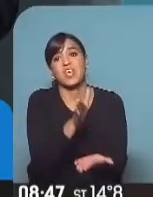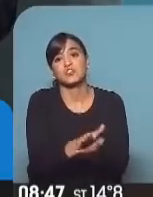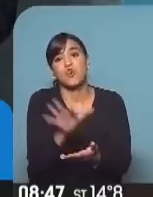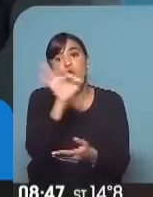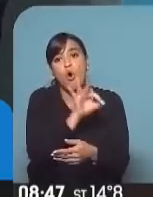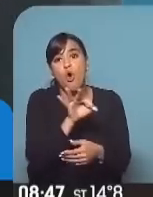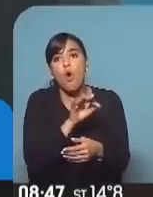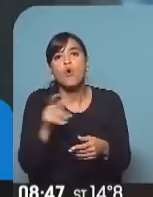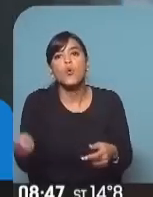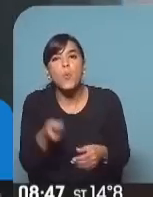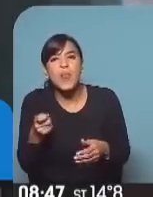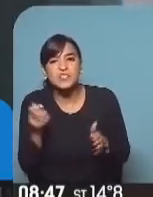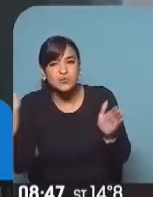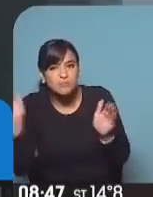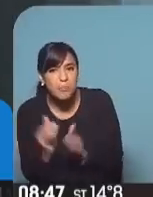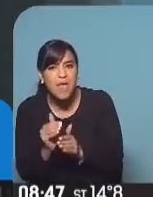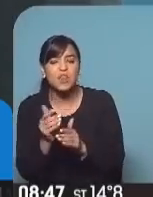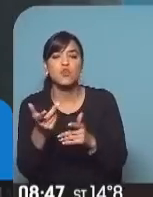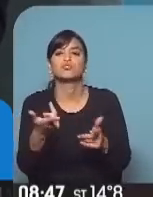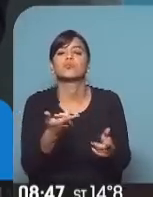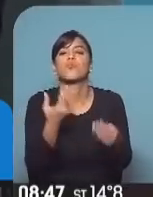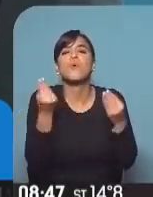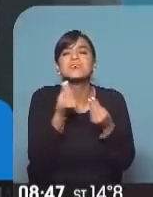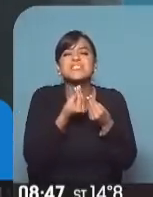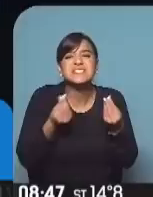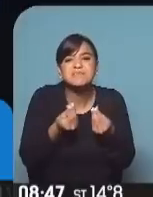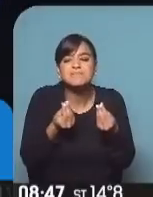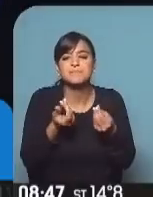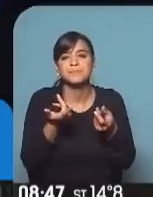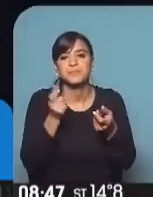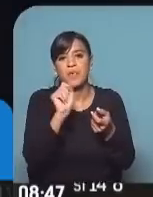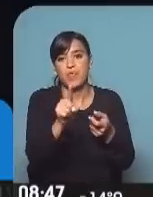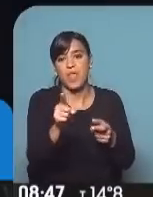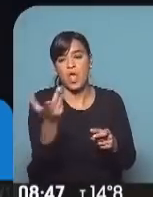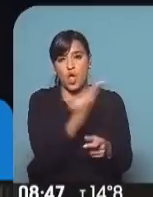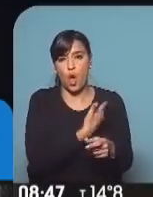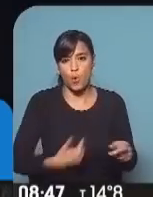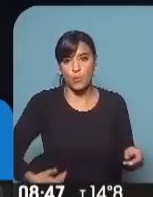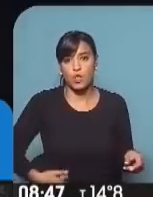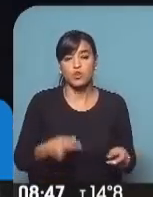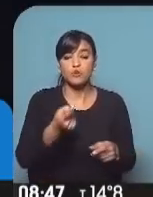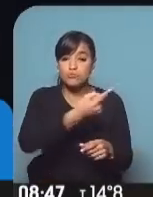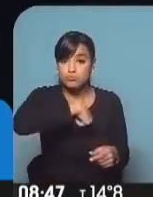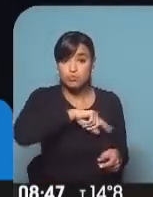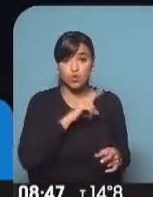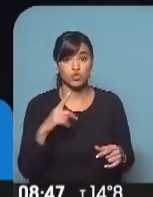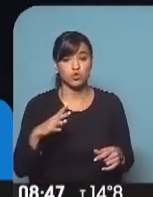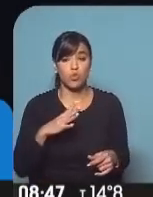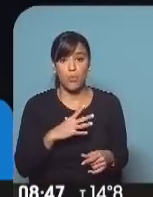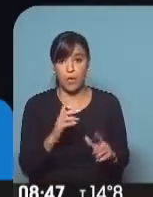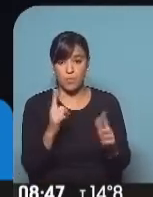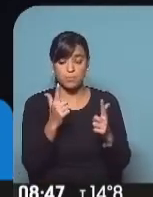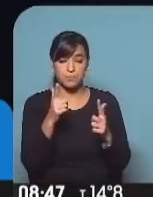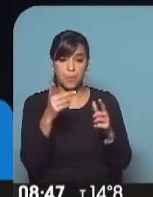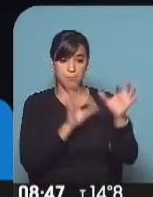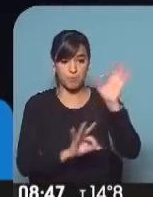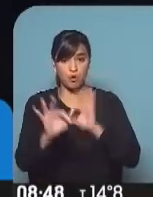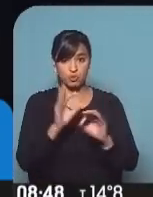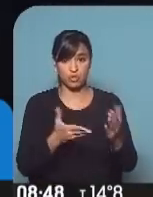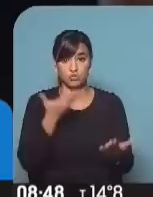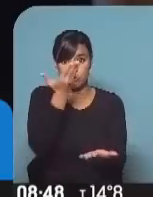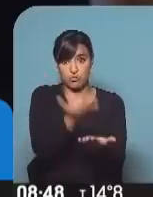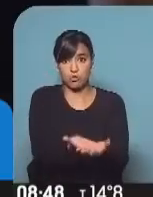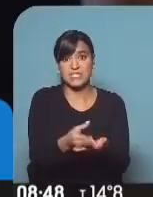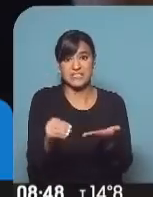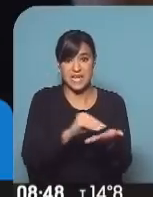se achiquen las jubilaciones cuál es el sentido de lo que está proponiendo gobierno bueno yo todavía no tenemos nosotros hay un proyecto que ingresó por el senado